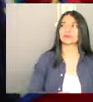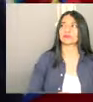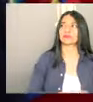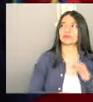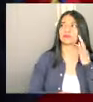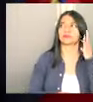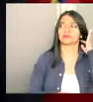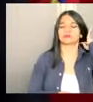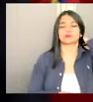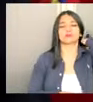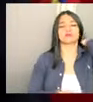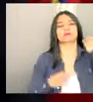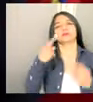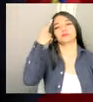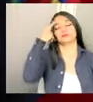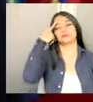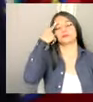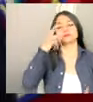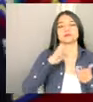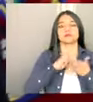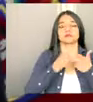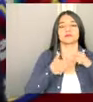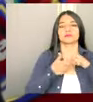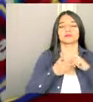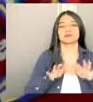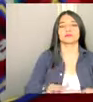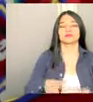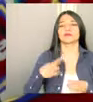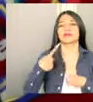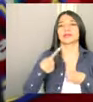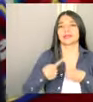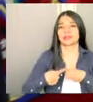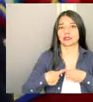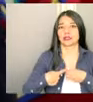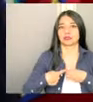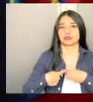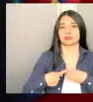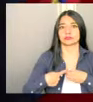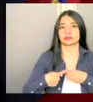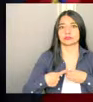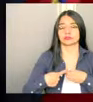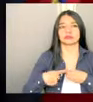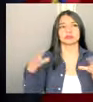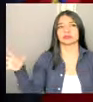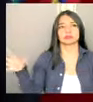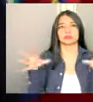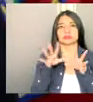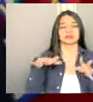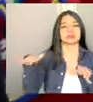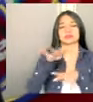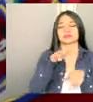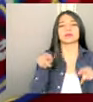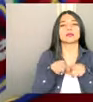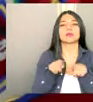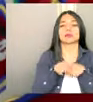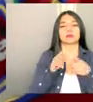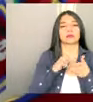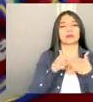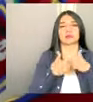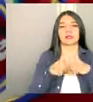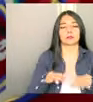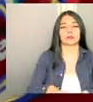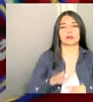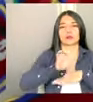Bueno, creo que los problemas que tiene la ciudad son prácticamente los que tiene el país. Definitivamente el problema de la